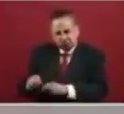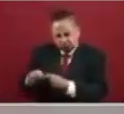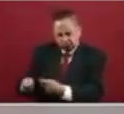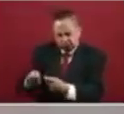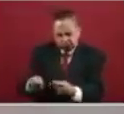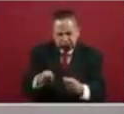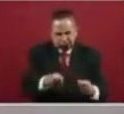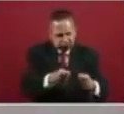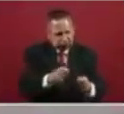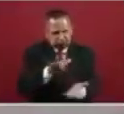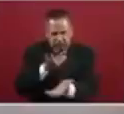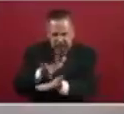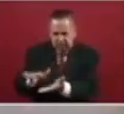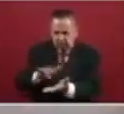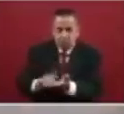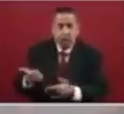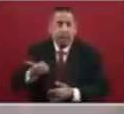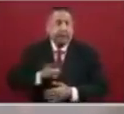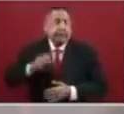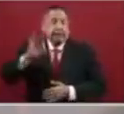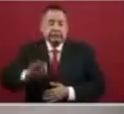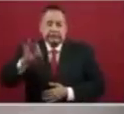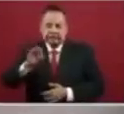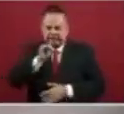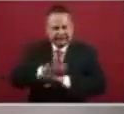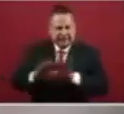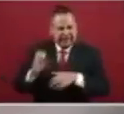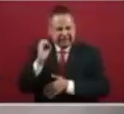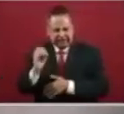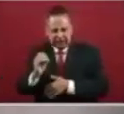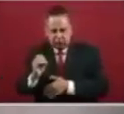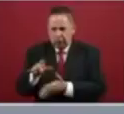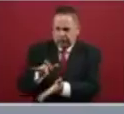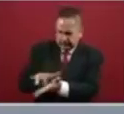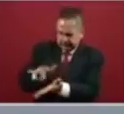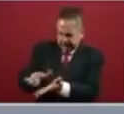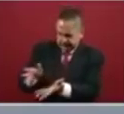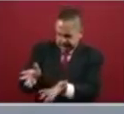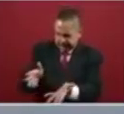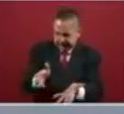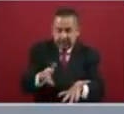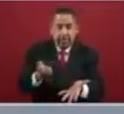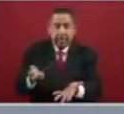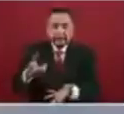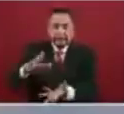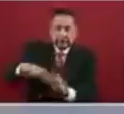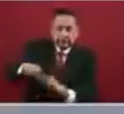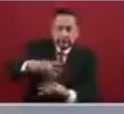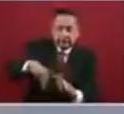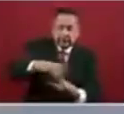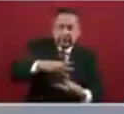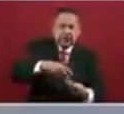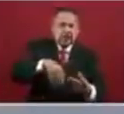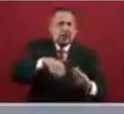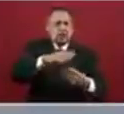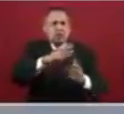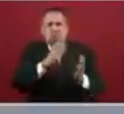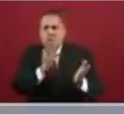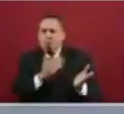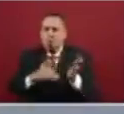apoyándolos con créditos sin intereses, se puede reactivar la economía desde